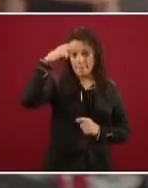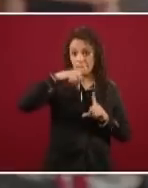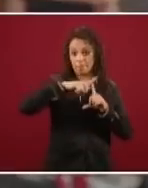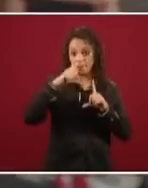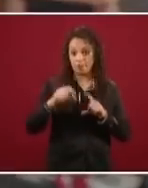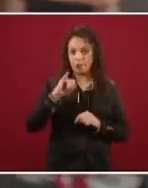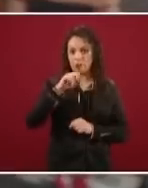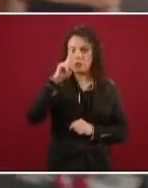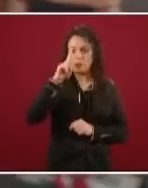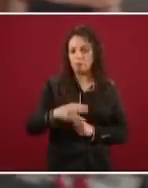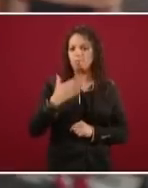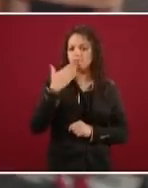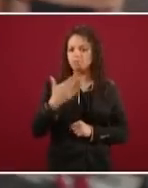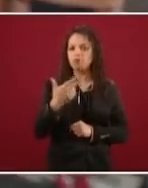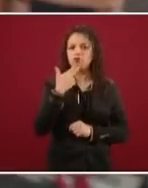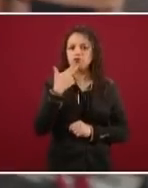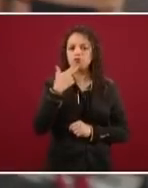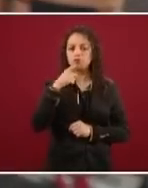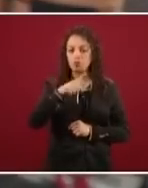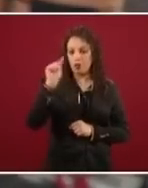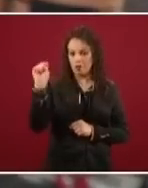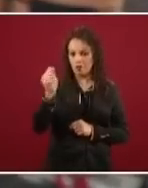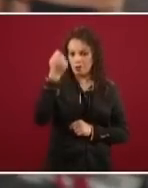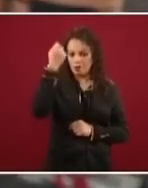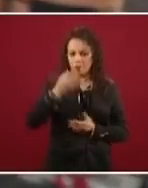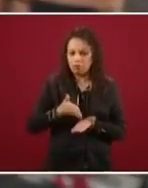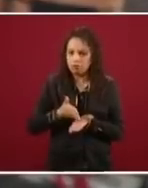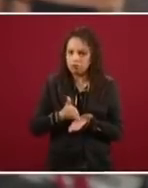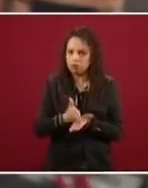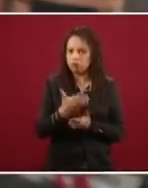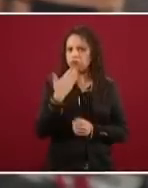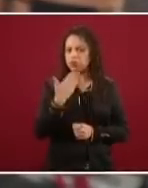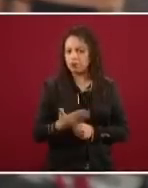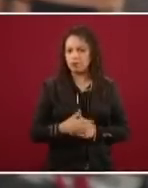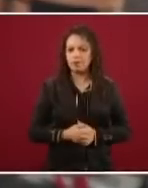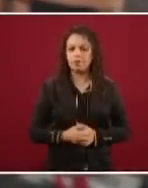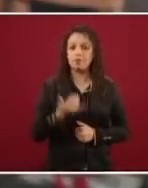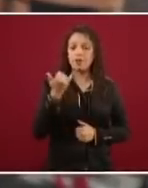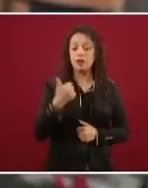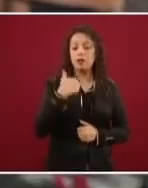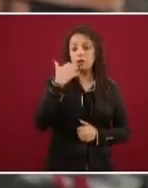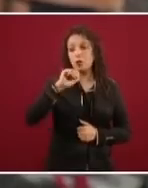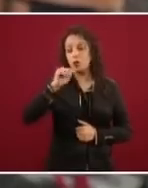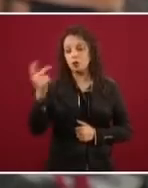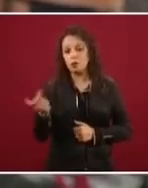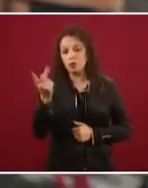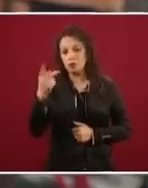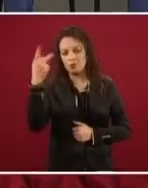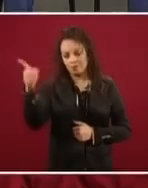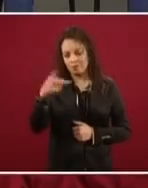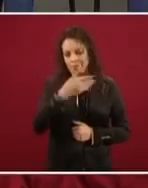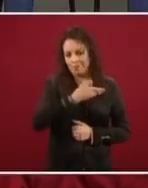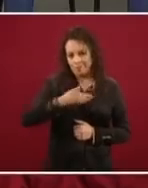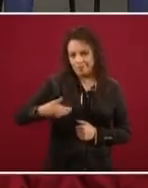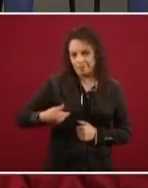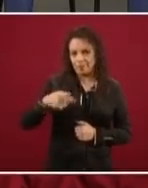utilización de las tecnologías y si me permite presidente una pregunta para usted sobre el tema energético